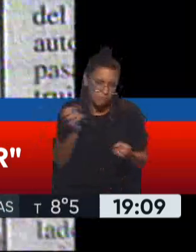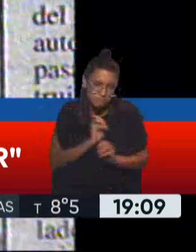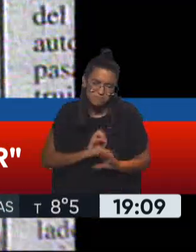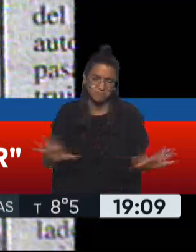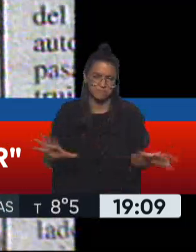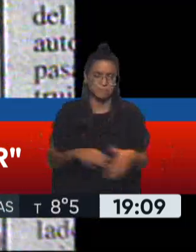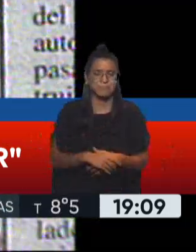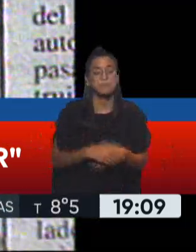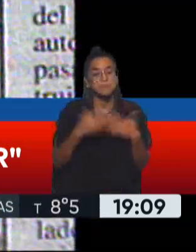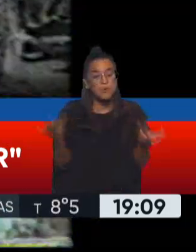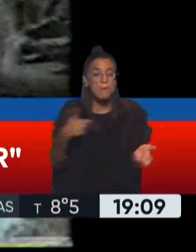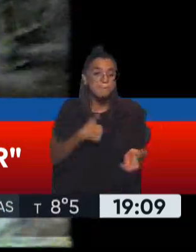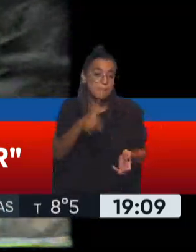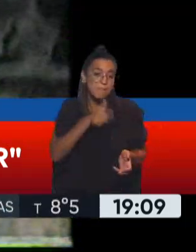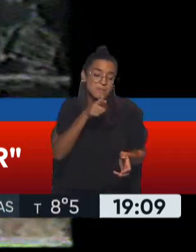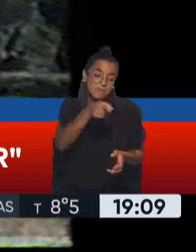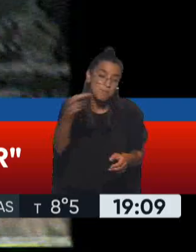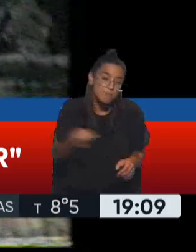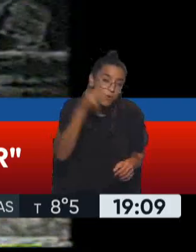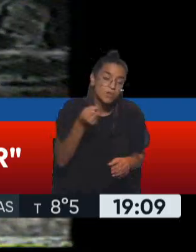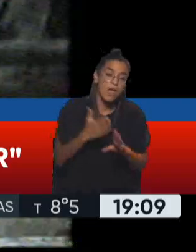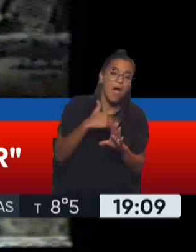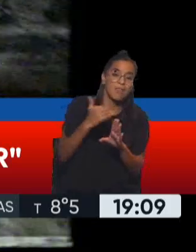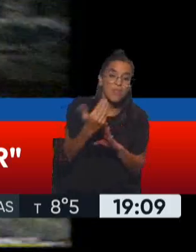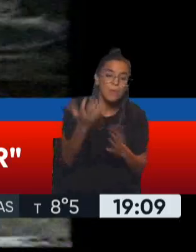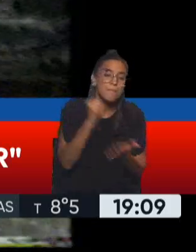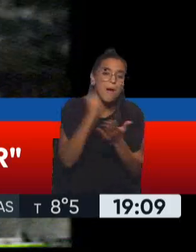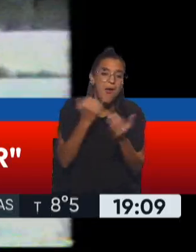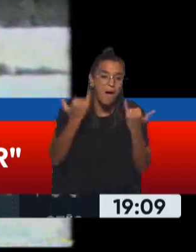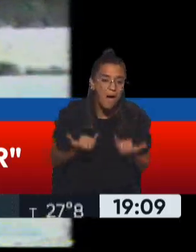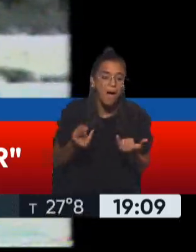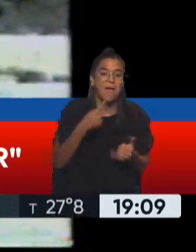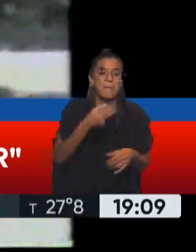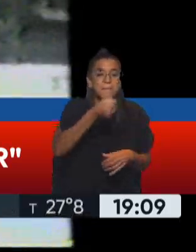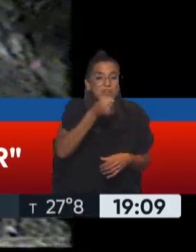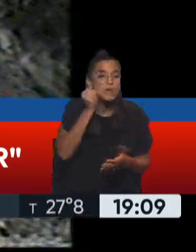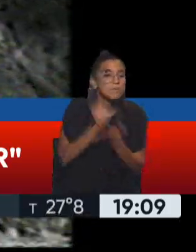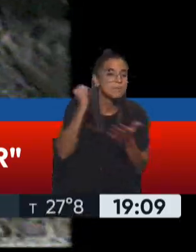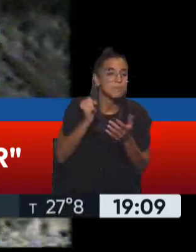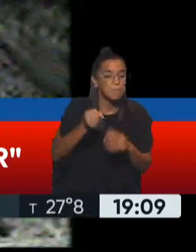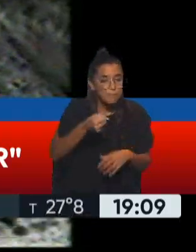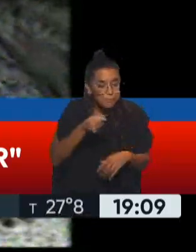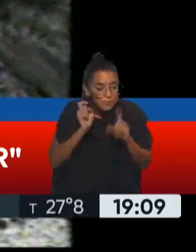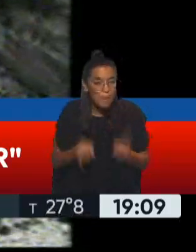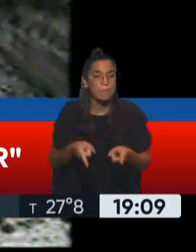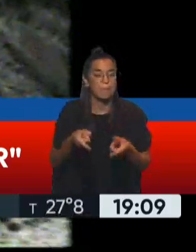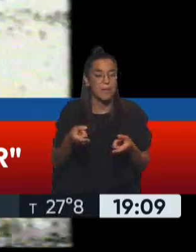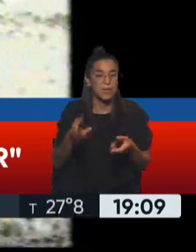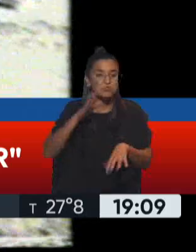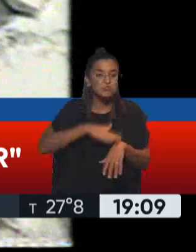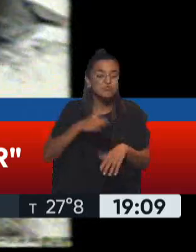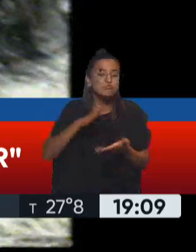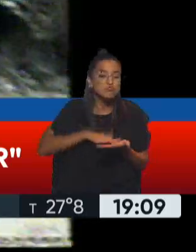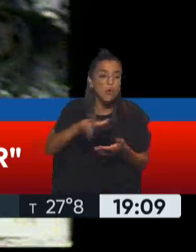posible. Entonces, me parece que es fundamental esto del antes y el después, porque hay un antes y un después en el periodismo, hay un antes y después en cuanto a